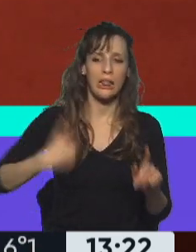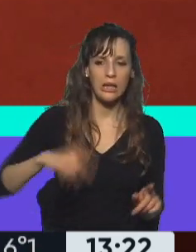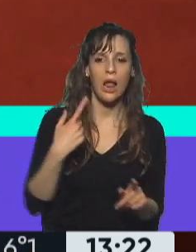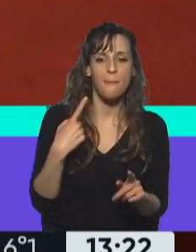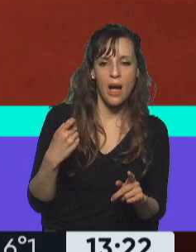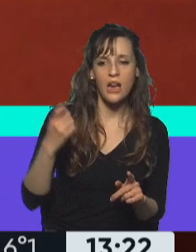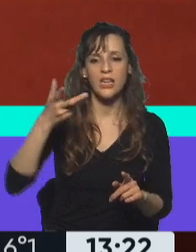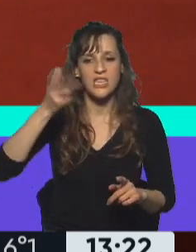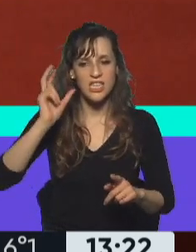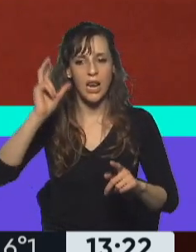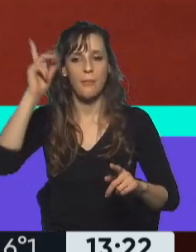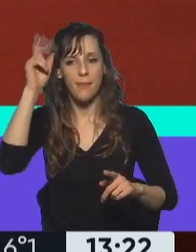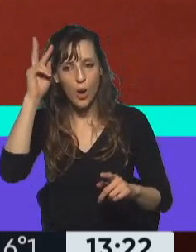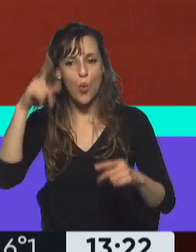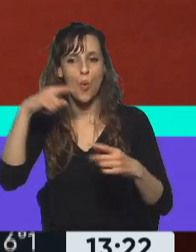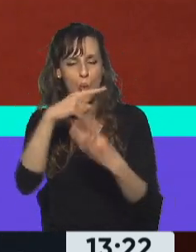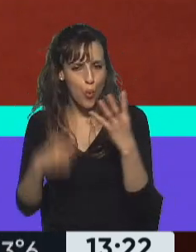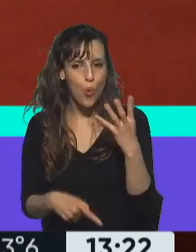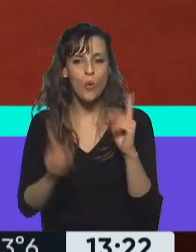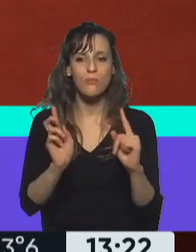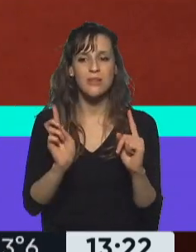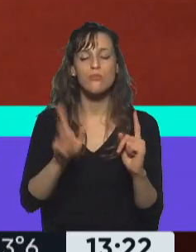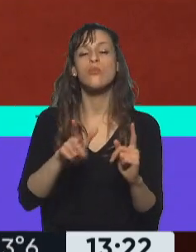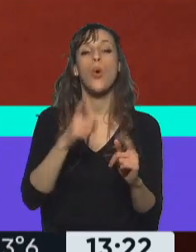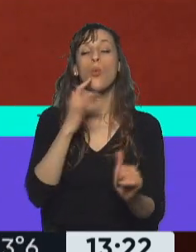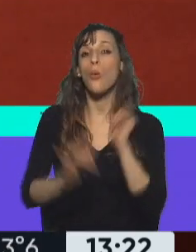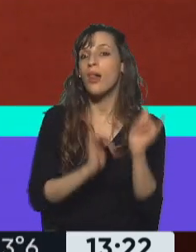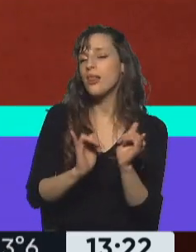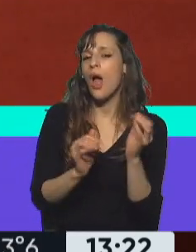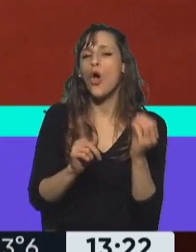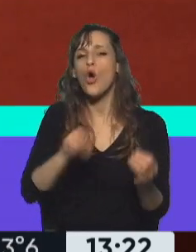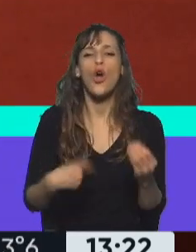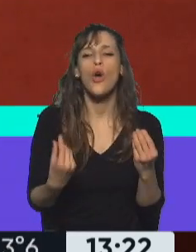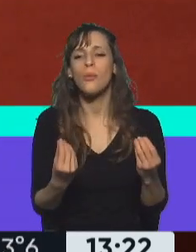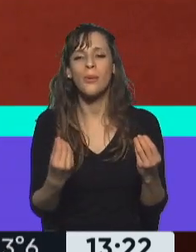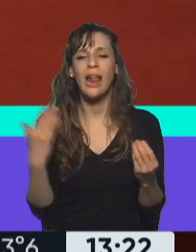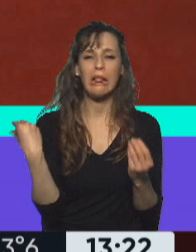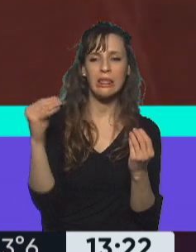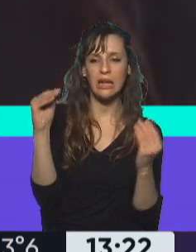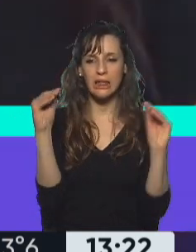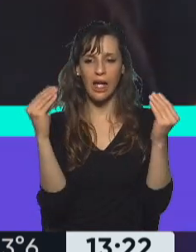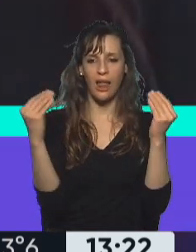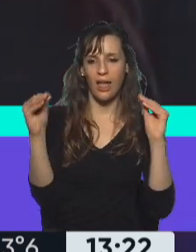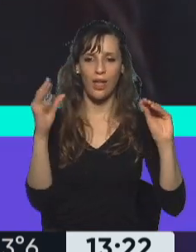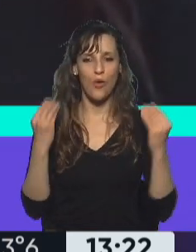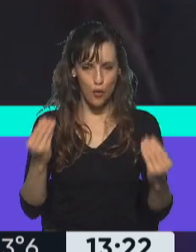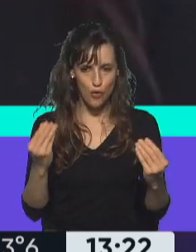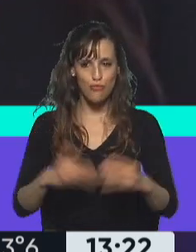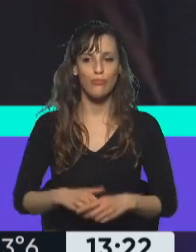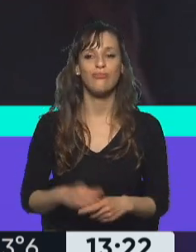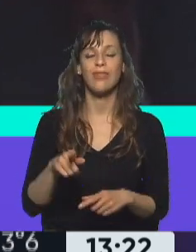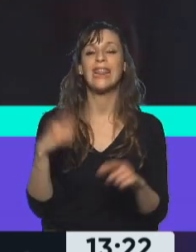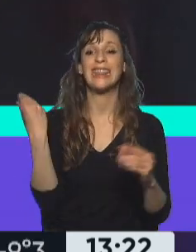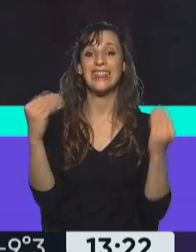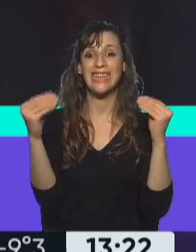Perú, van a contar cómo se hace este mundo fascinante, el mundo de los títeres, ¿no? Títeres del Mundo de la